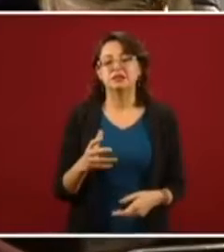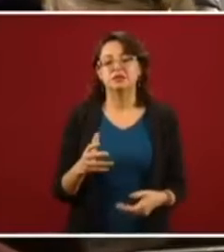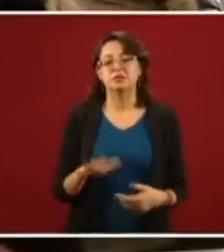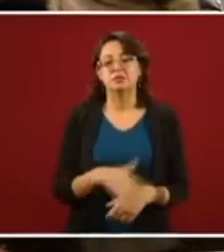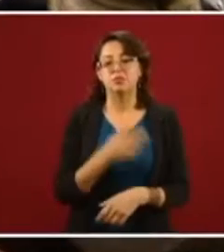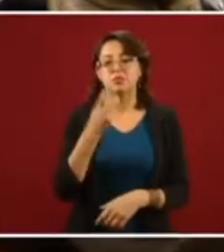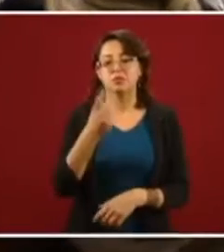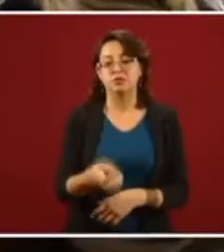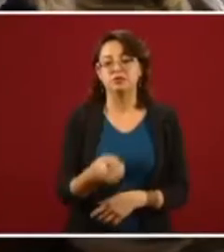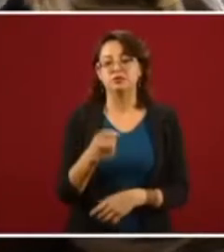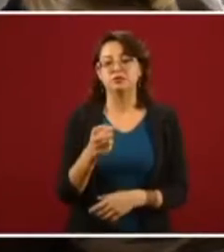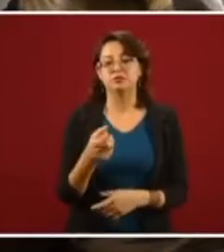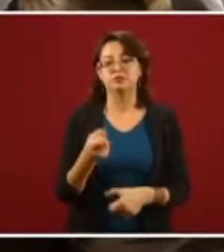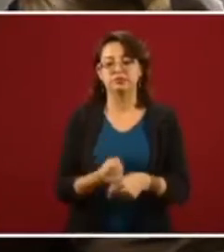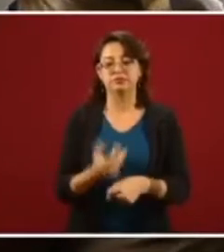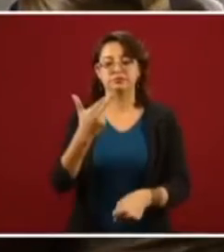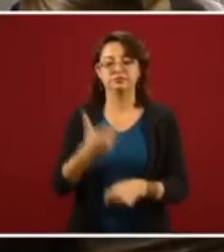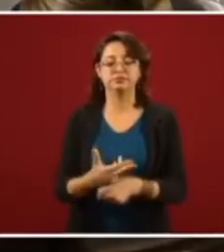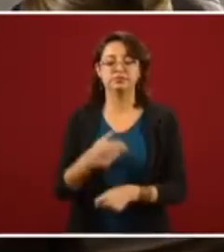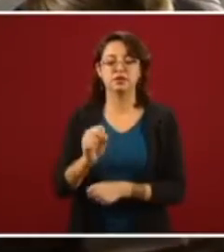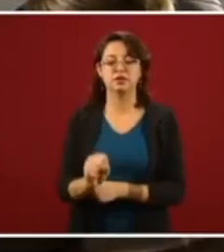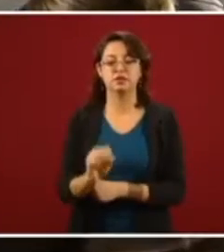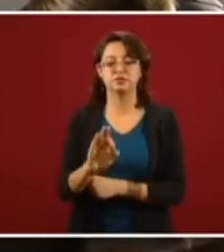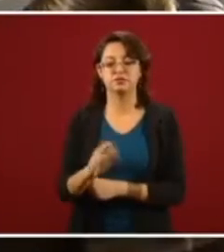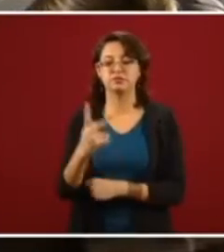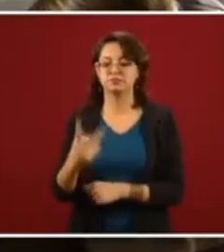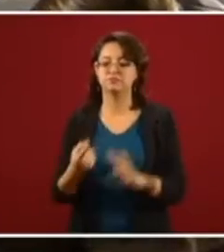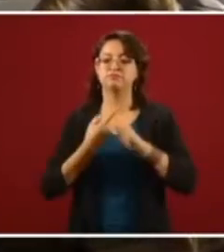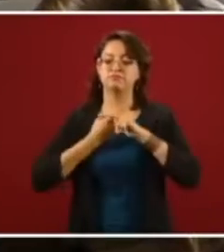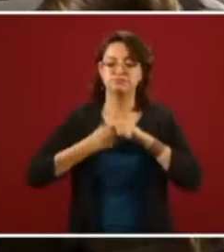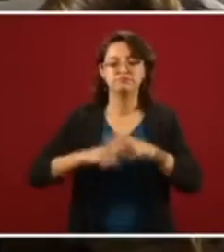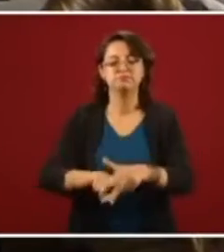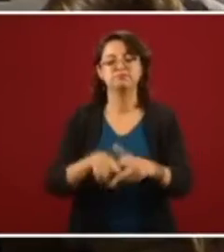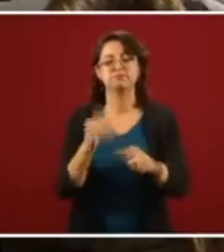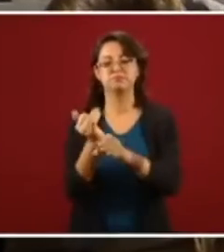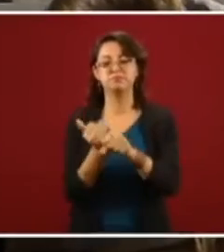Pública va a abrir una investigación